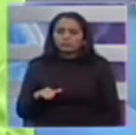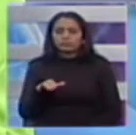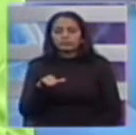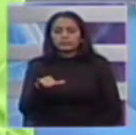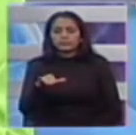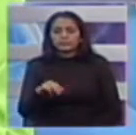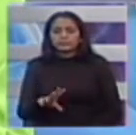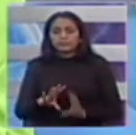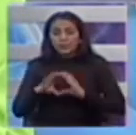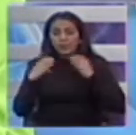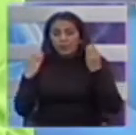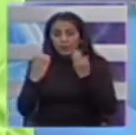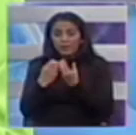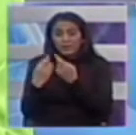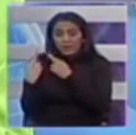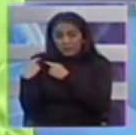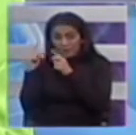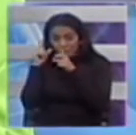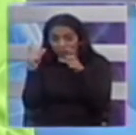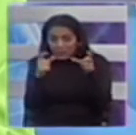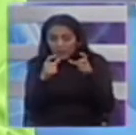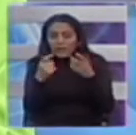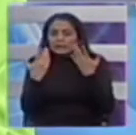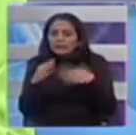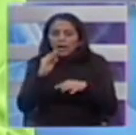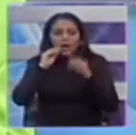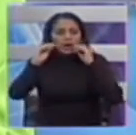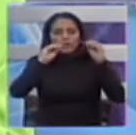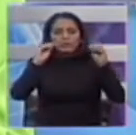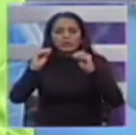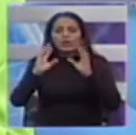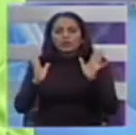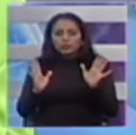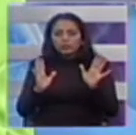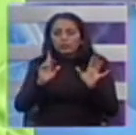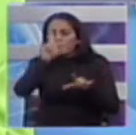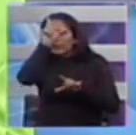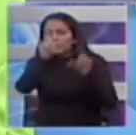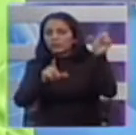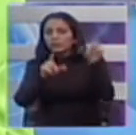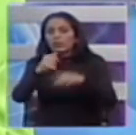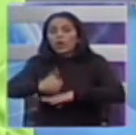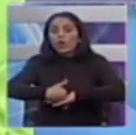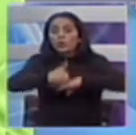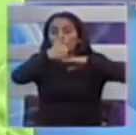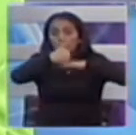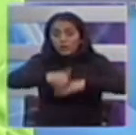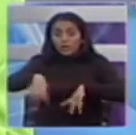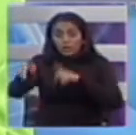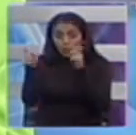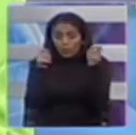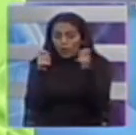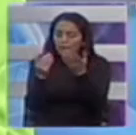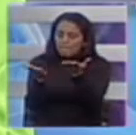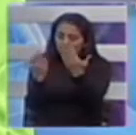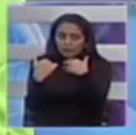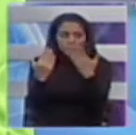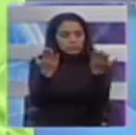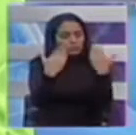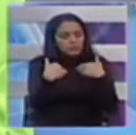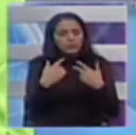de Fiscalización ha convocado ya por varias ocasiones a las autoridades de control y están en